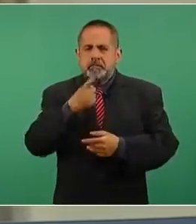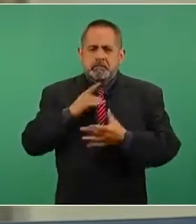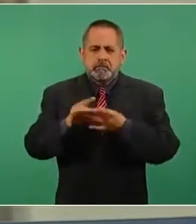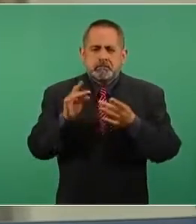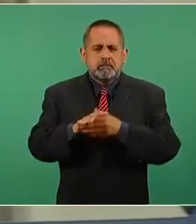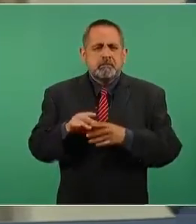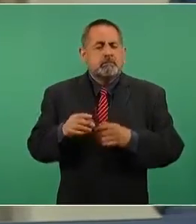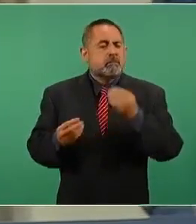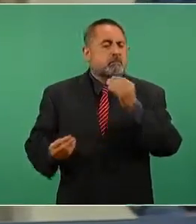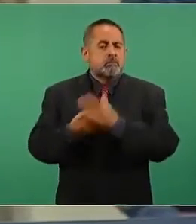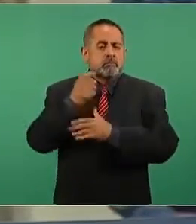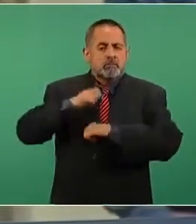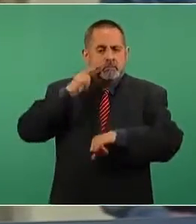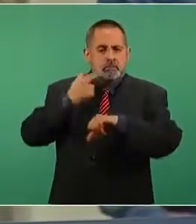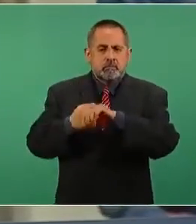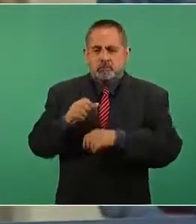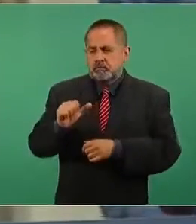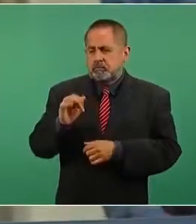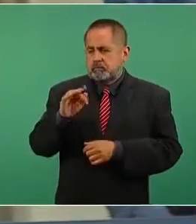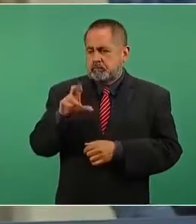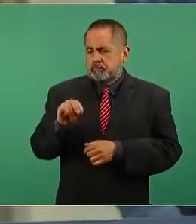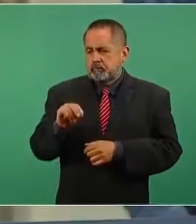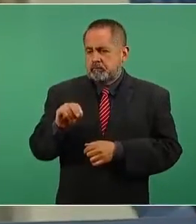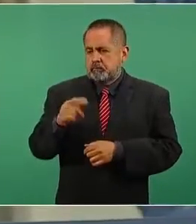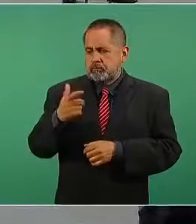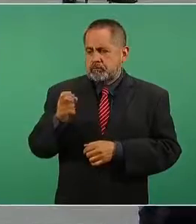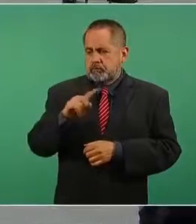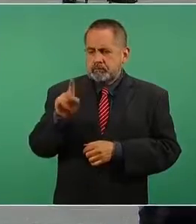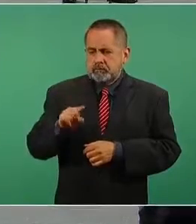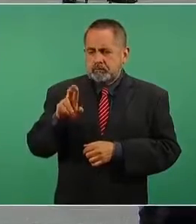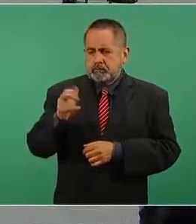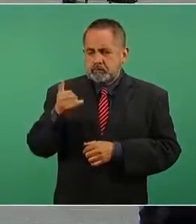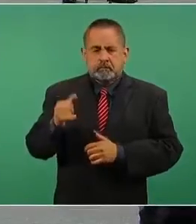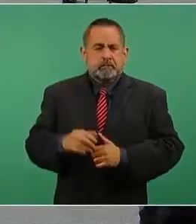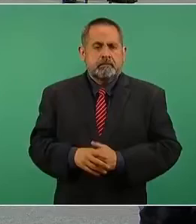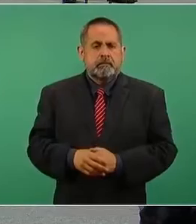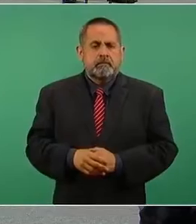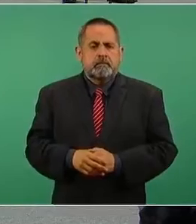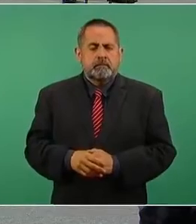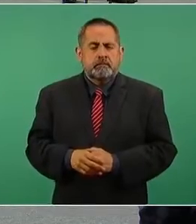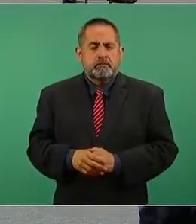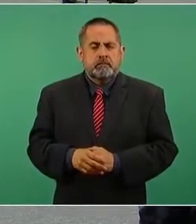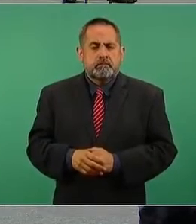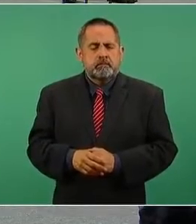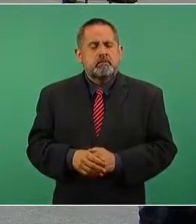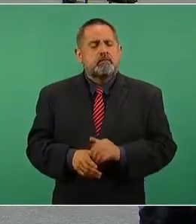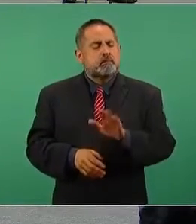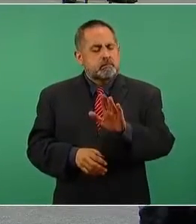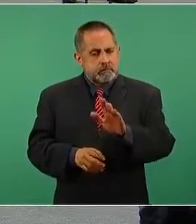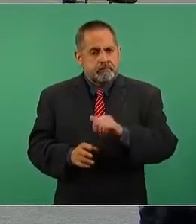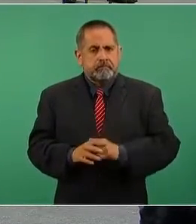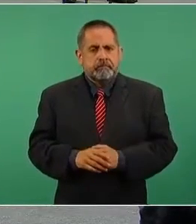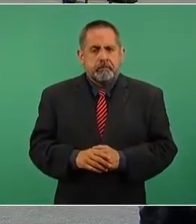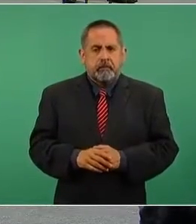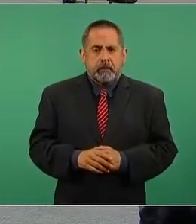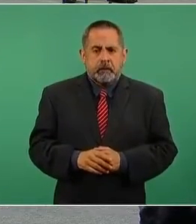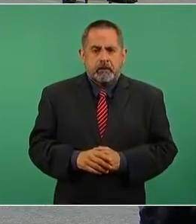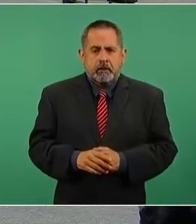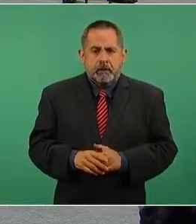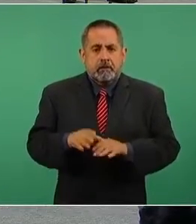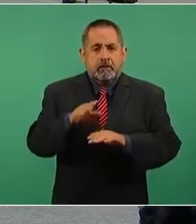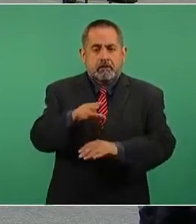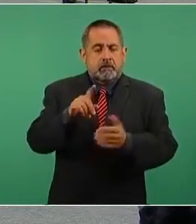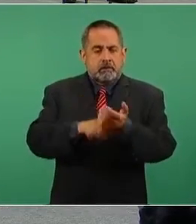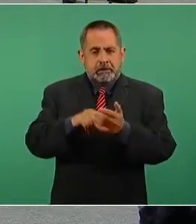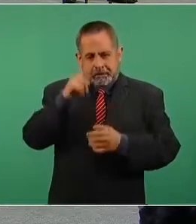nuevo encargado, que es Alfredo González Reyes. Bueno, este es un asunto que tiene que ver con